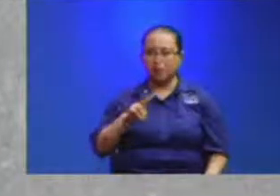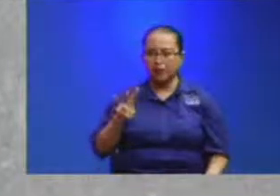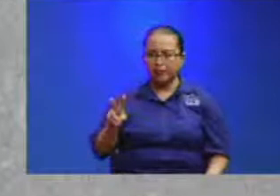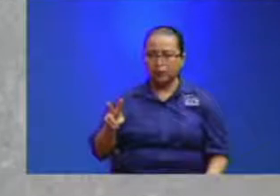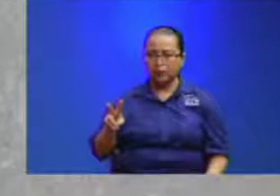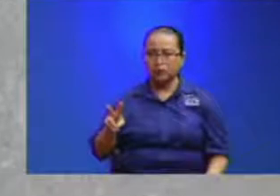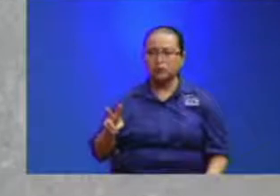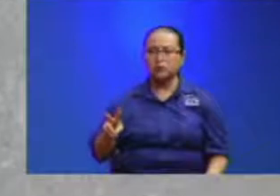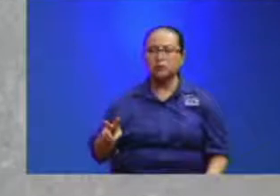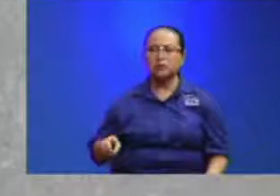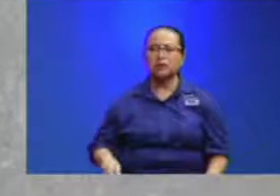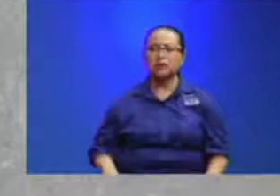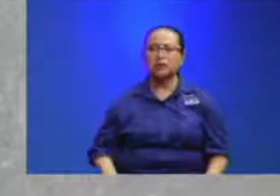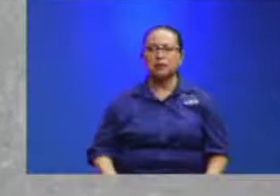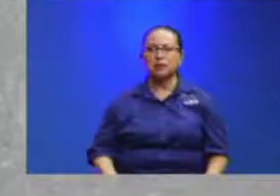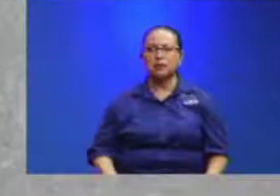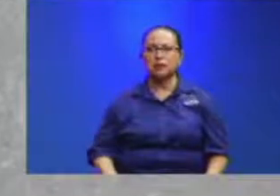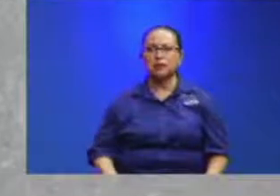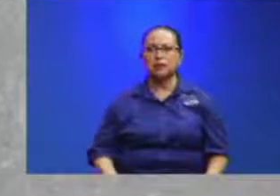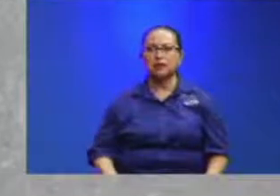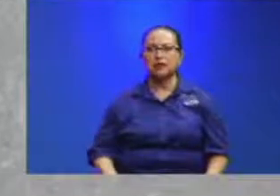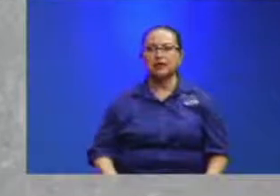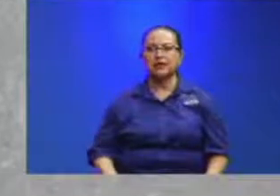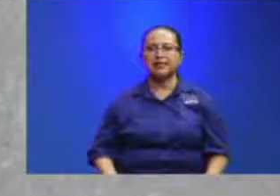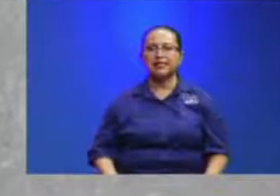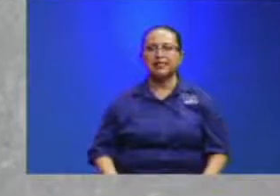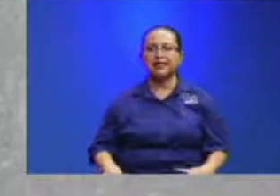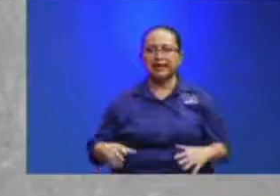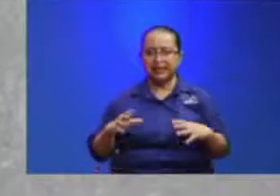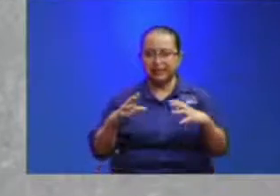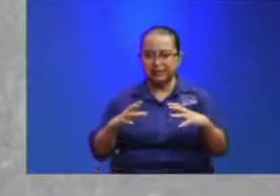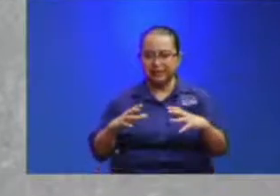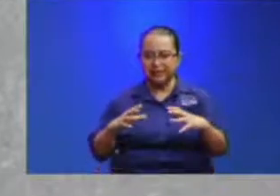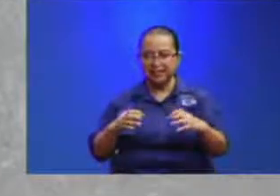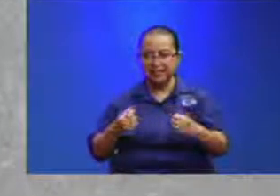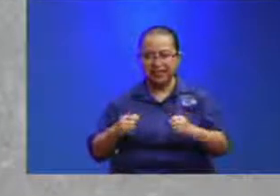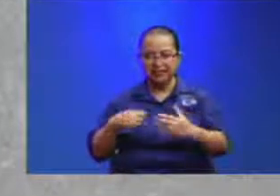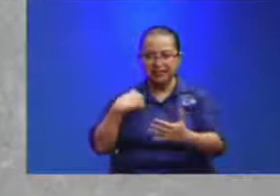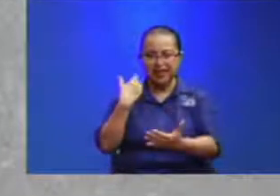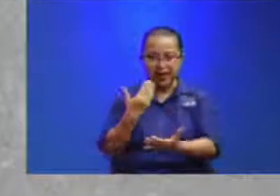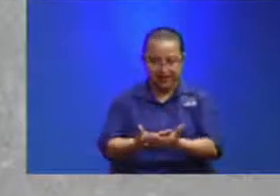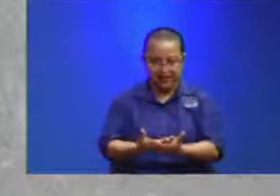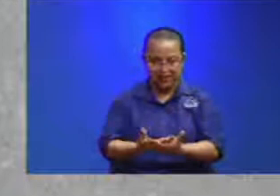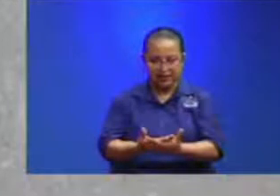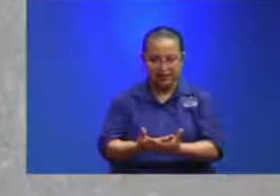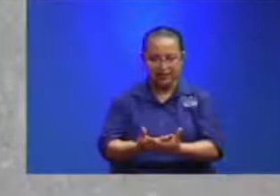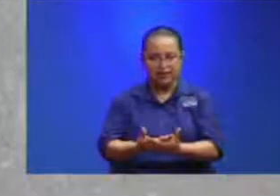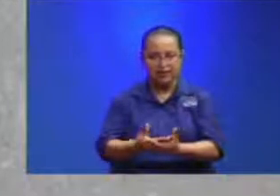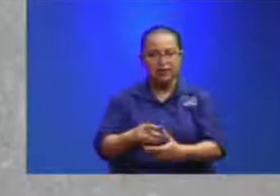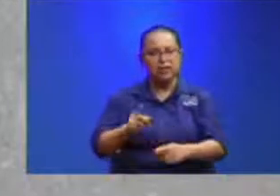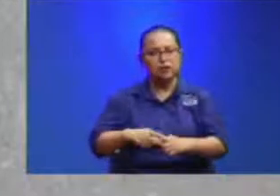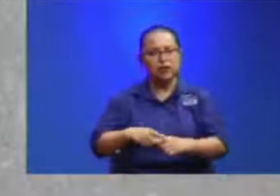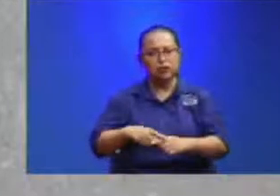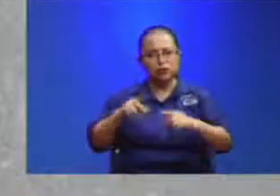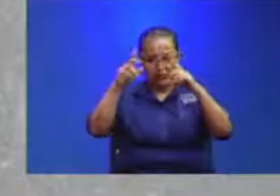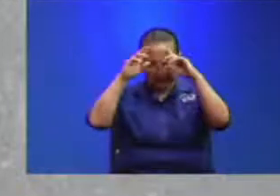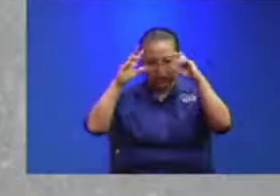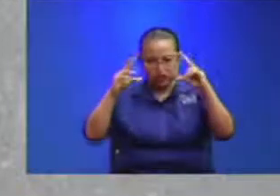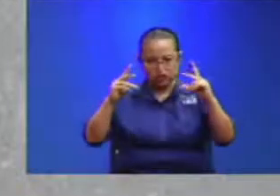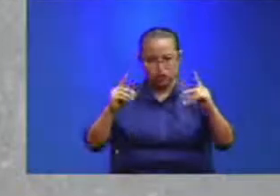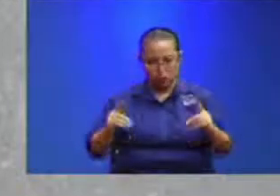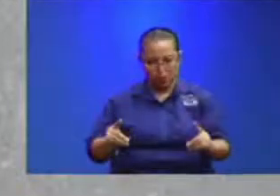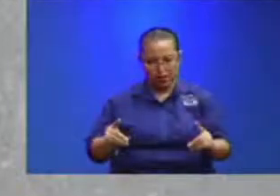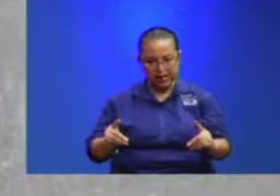cosas en donde pueden puede empezar a venir piedras de tropiezo para nuestra vida decisiones que uno toma hermano